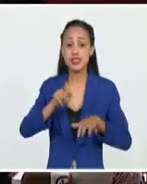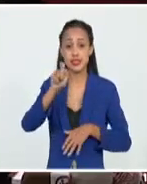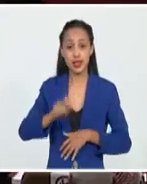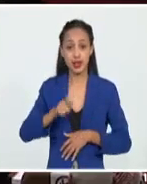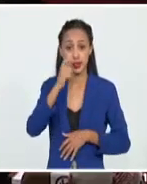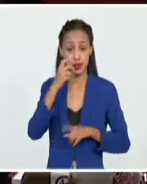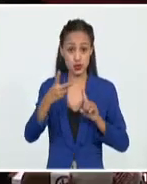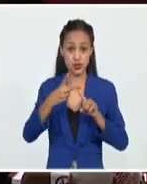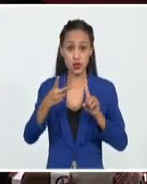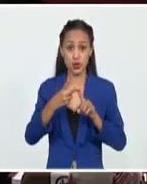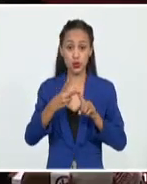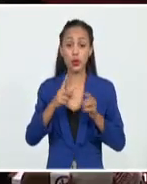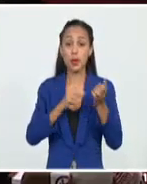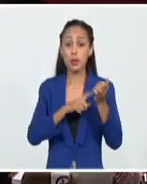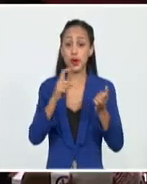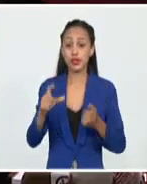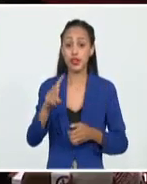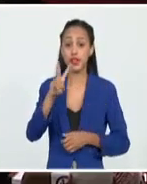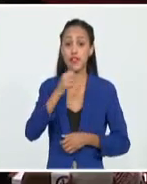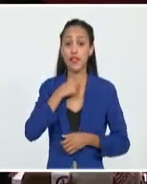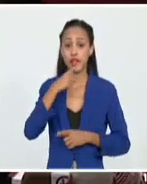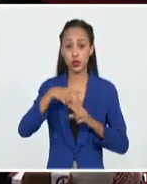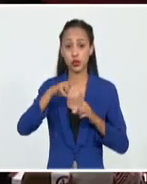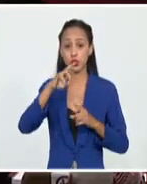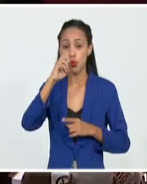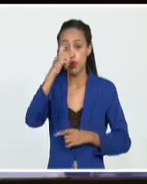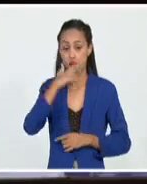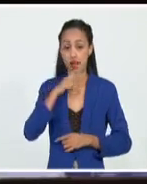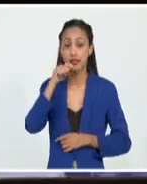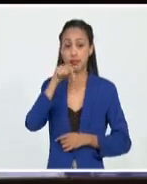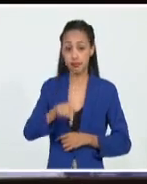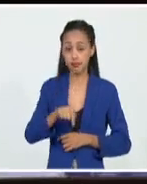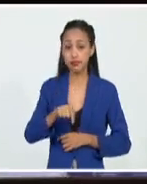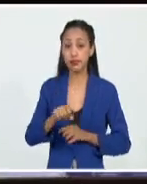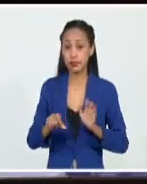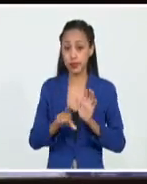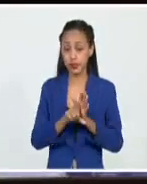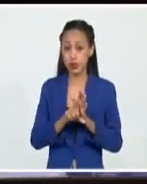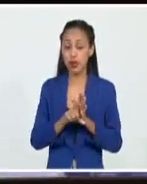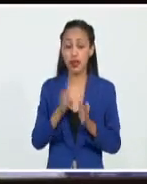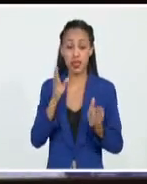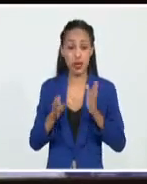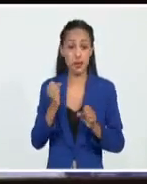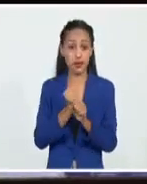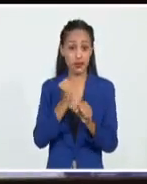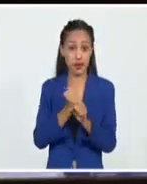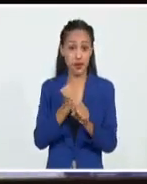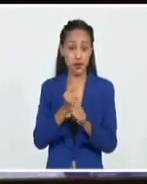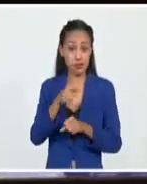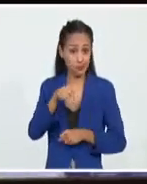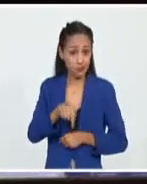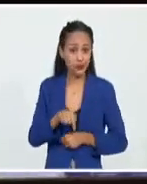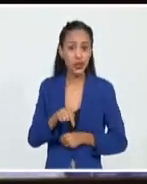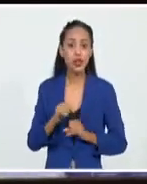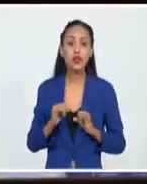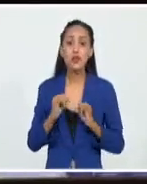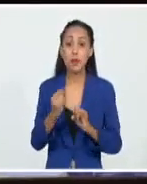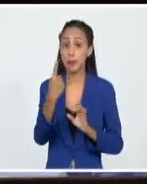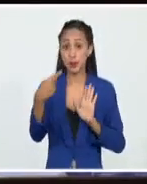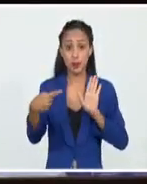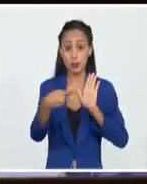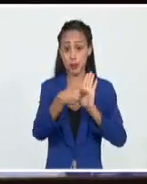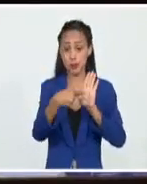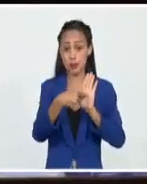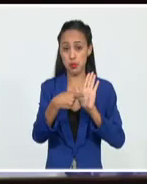Central del Partido, José Ramón Machado Ventura, quien al dar inicio a la sesión de trabajo en plenaria, anunció como primer punto de la